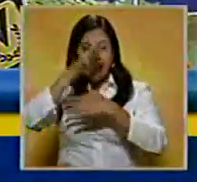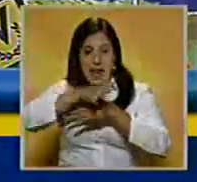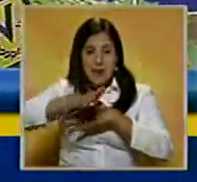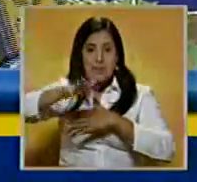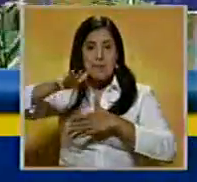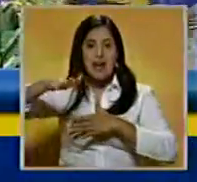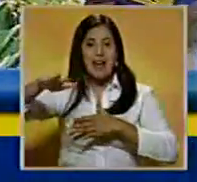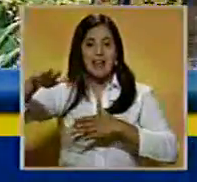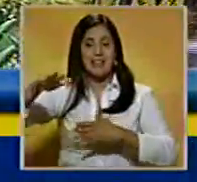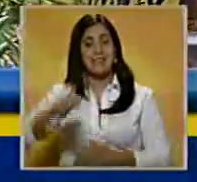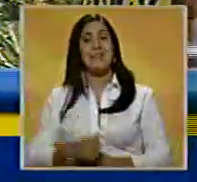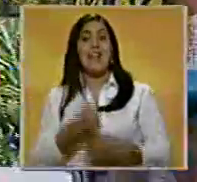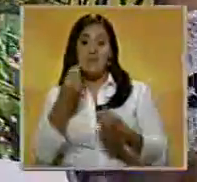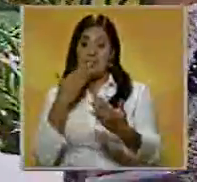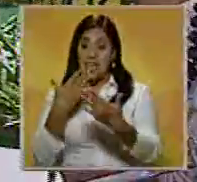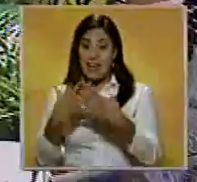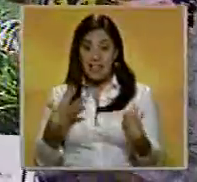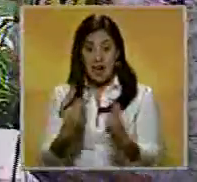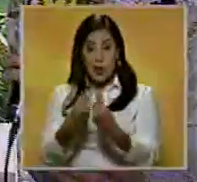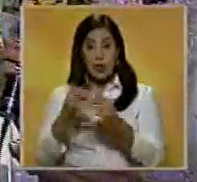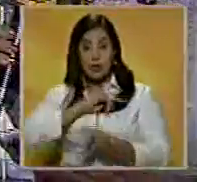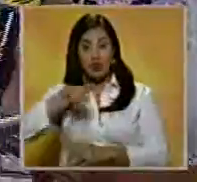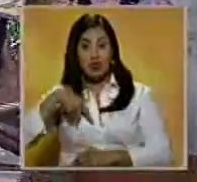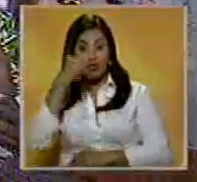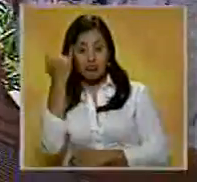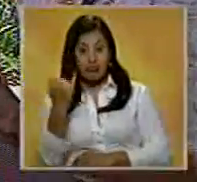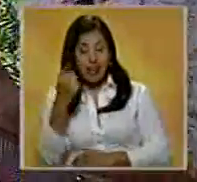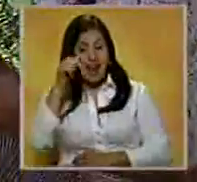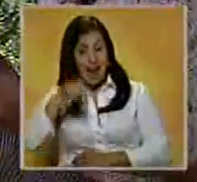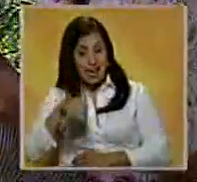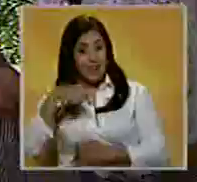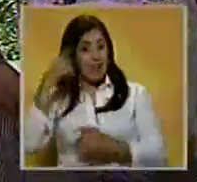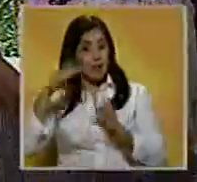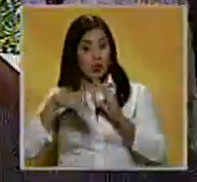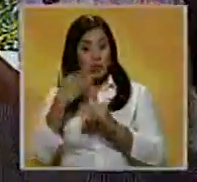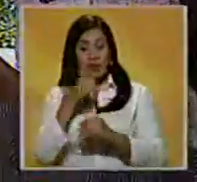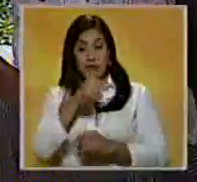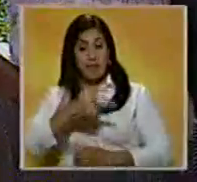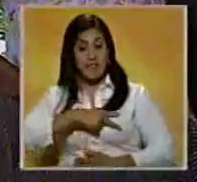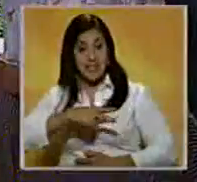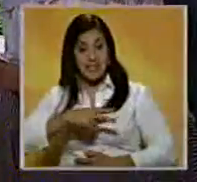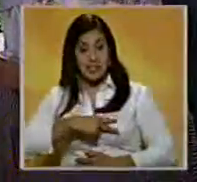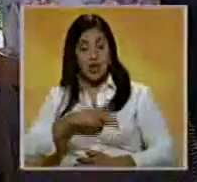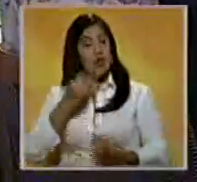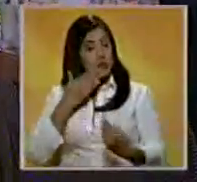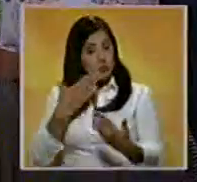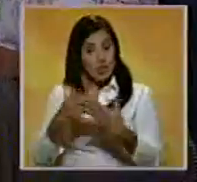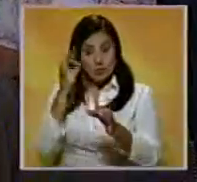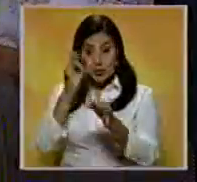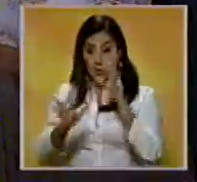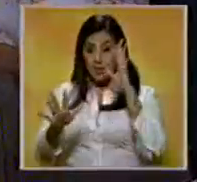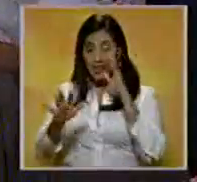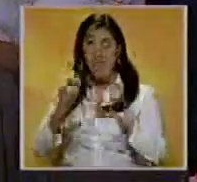van. Muchísimas gracias por haber estado con nosotros aquí en Estrenos y Estrellas a través del noticiero Venevisión y mucha suerte. Gracias a usted.